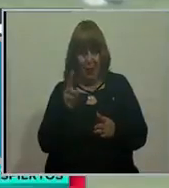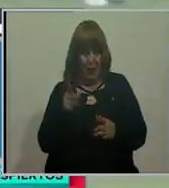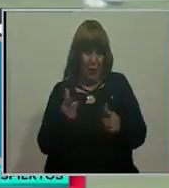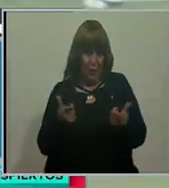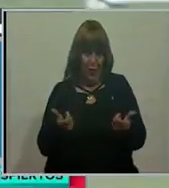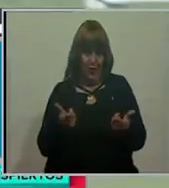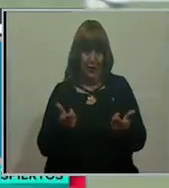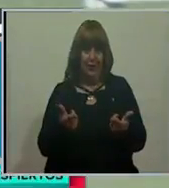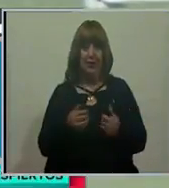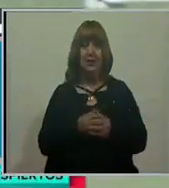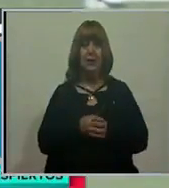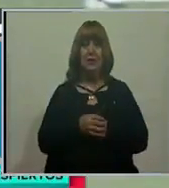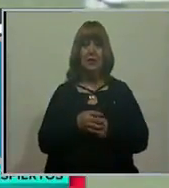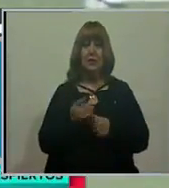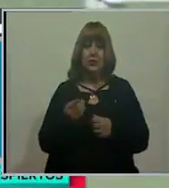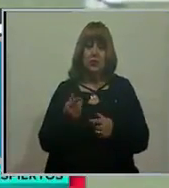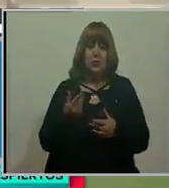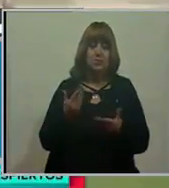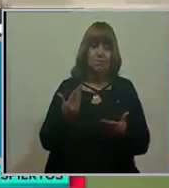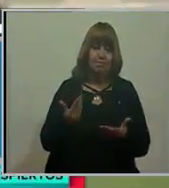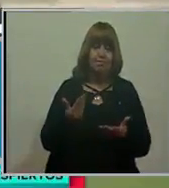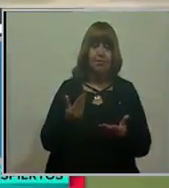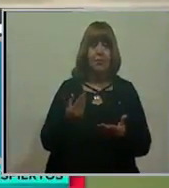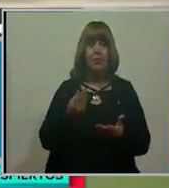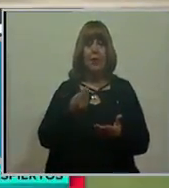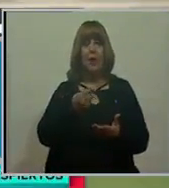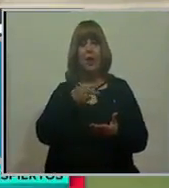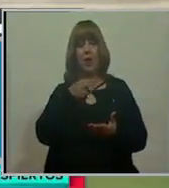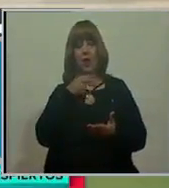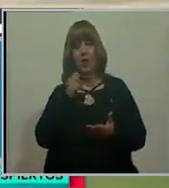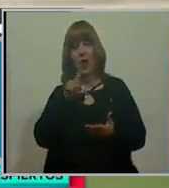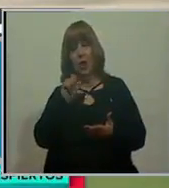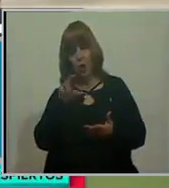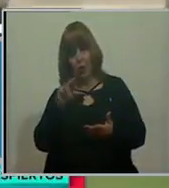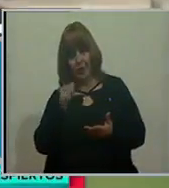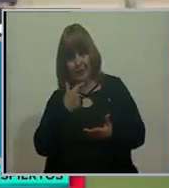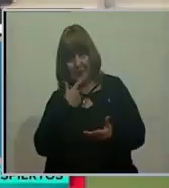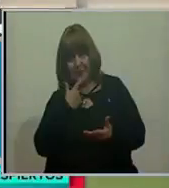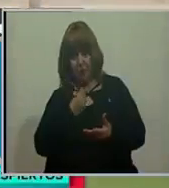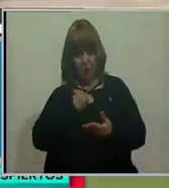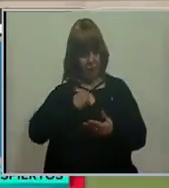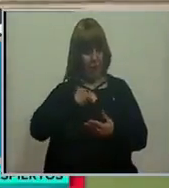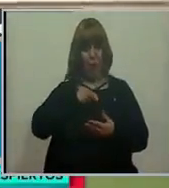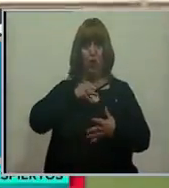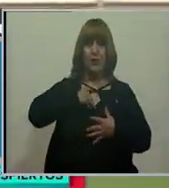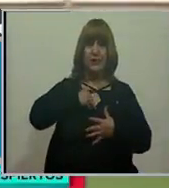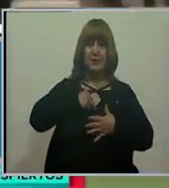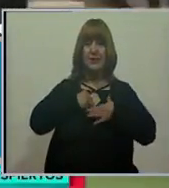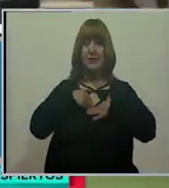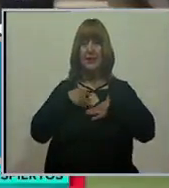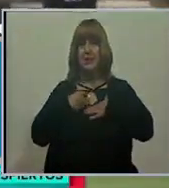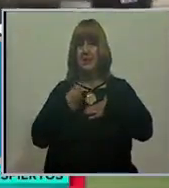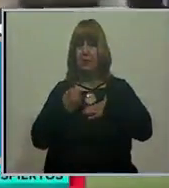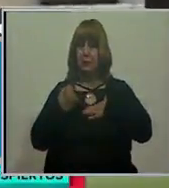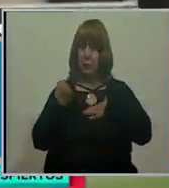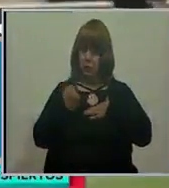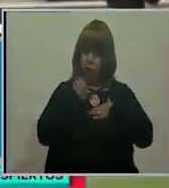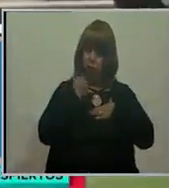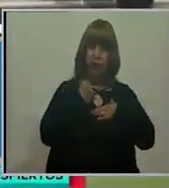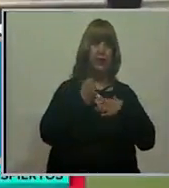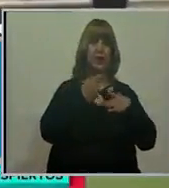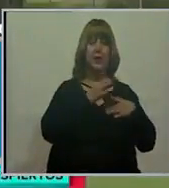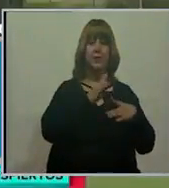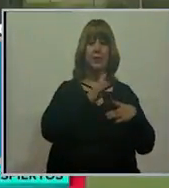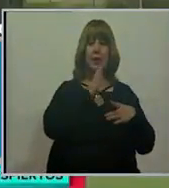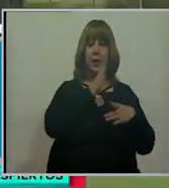que los valores acá sean más fuertes y que no nos rendimos al extremismo y que la selección